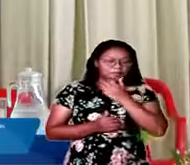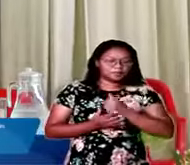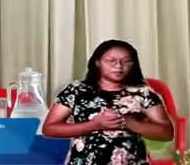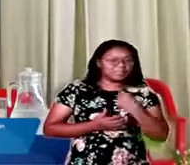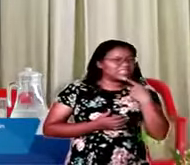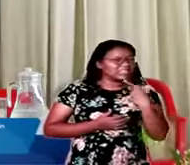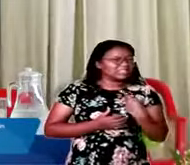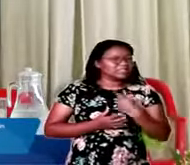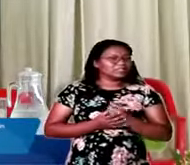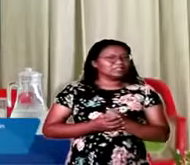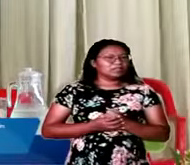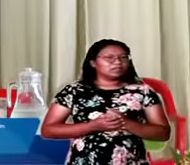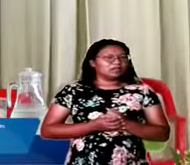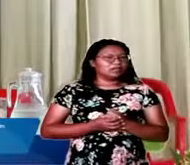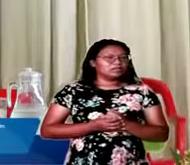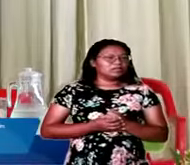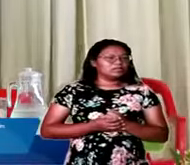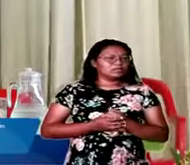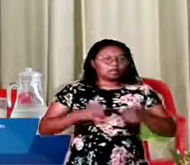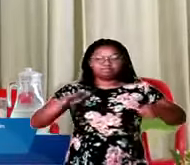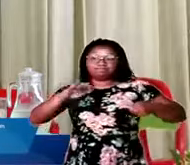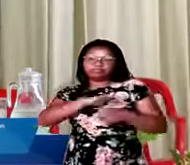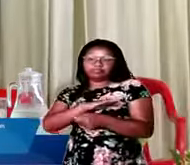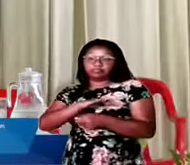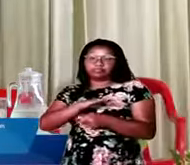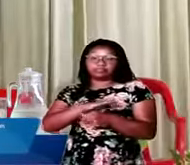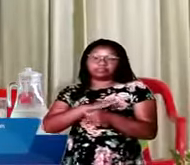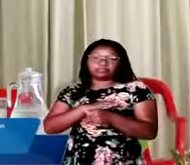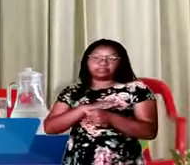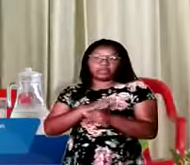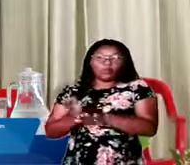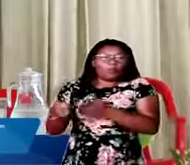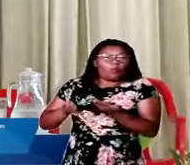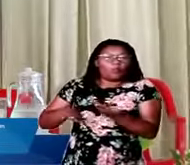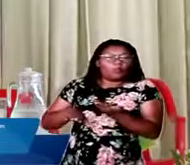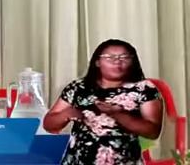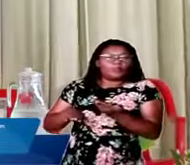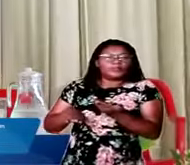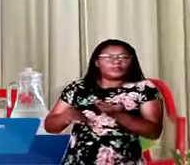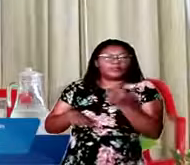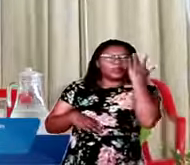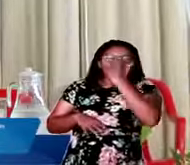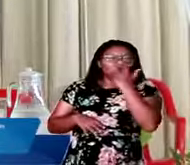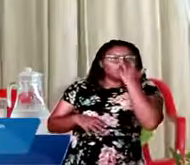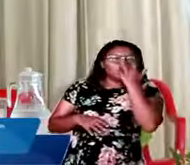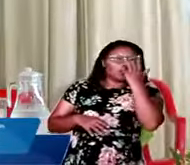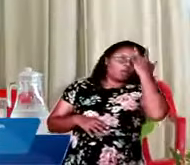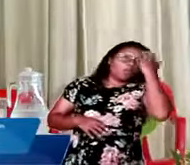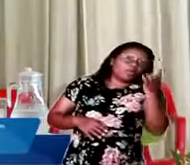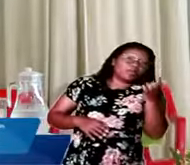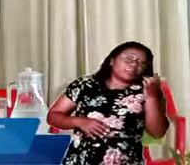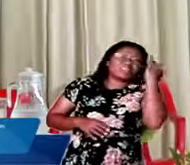decía que no era malo matar los negros, porque los negros sencillamente eran